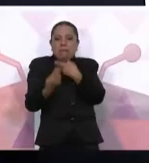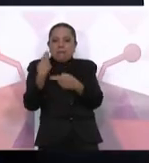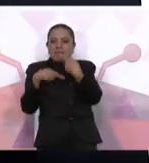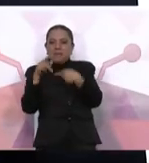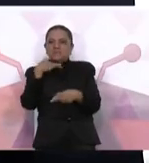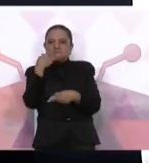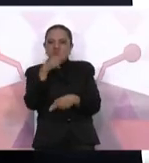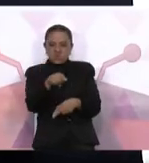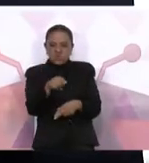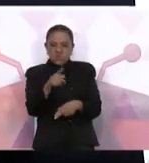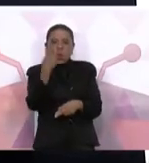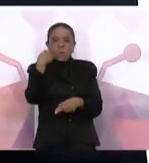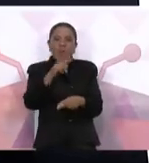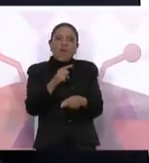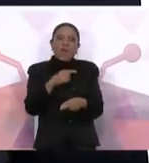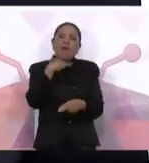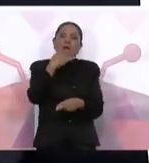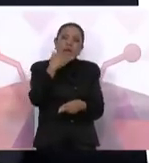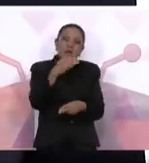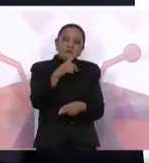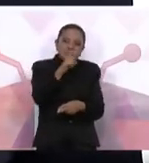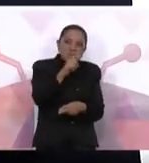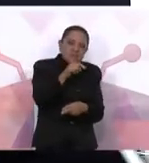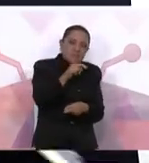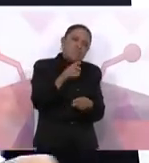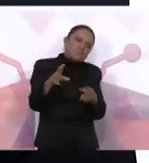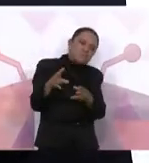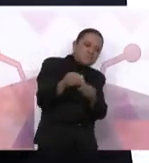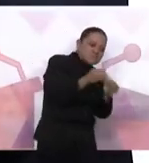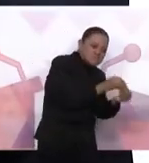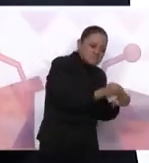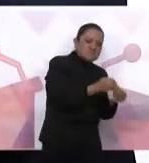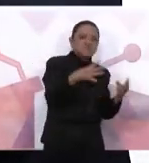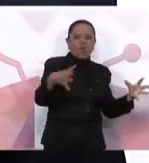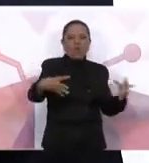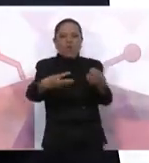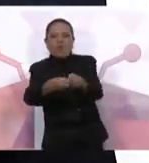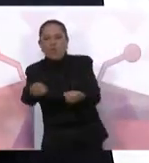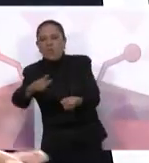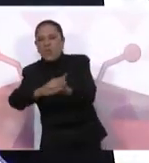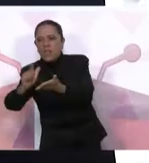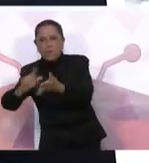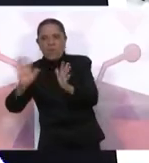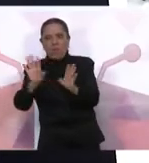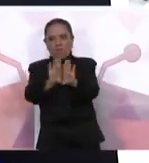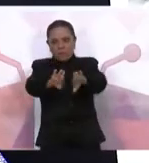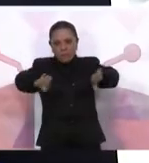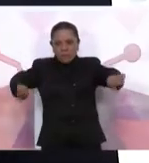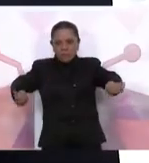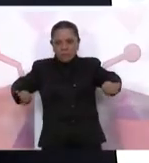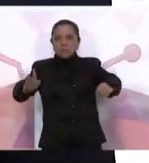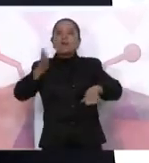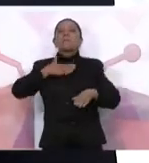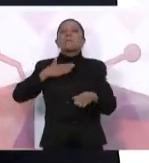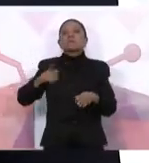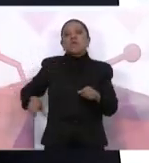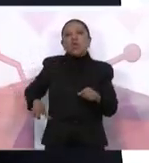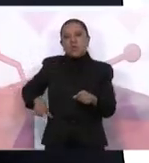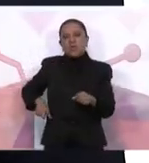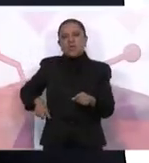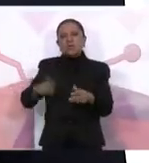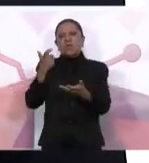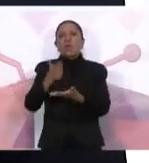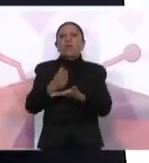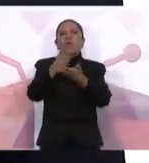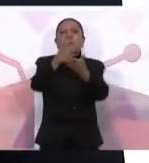residuales si en mi gobierno se invertirían alrededor de 6 mil